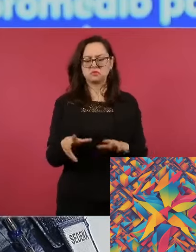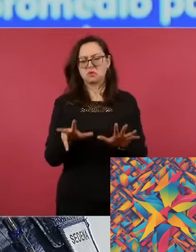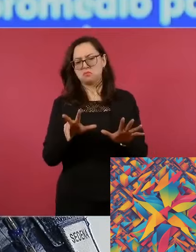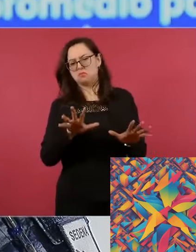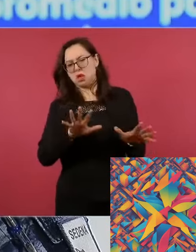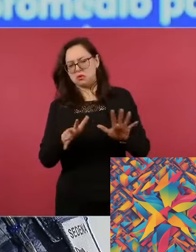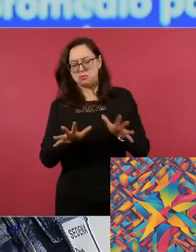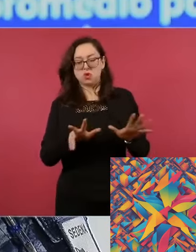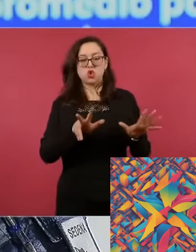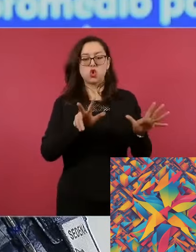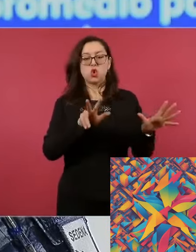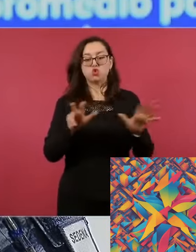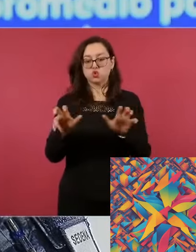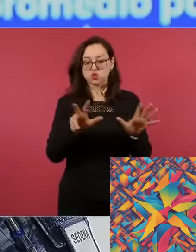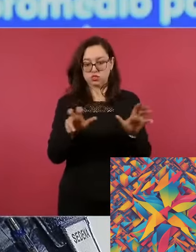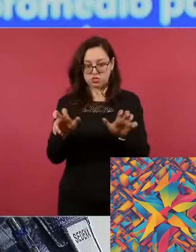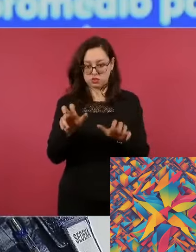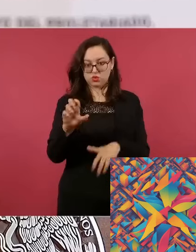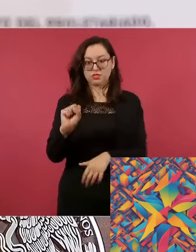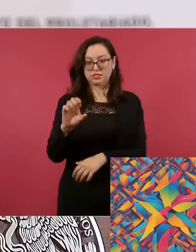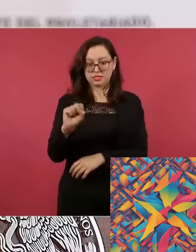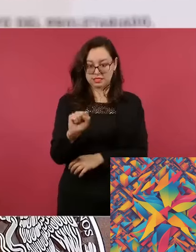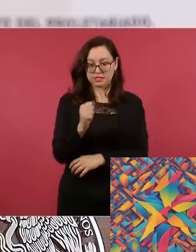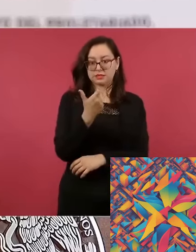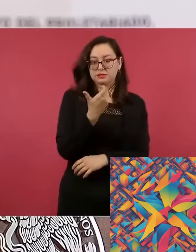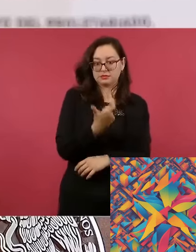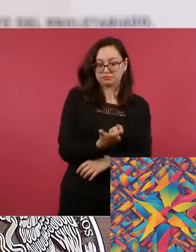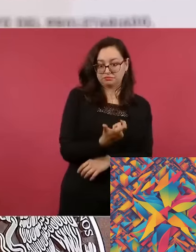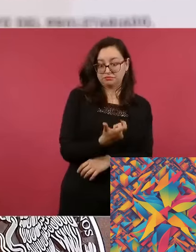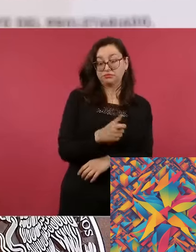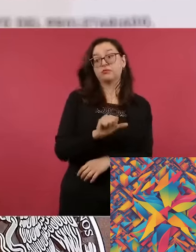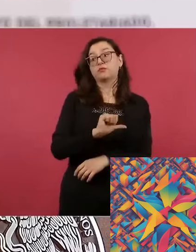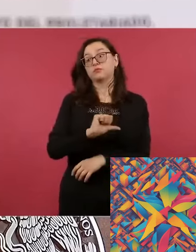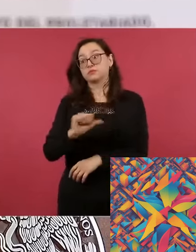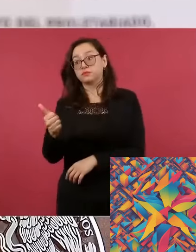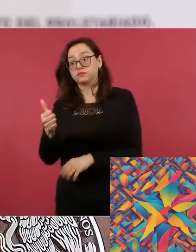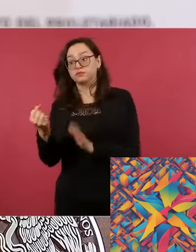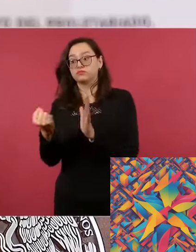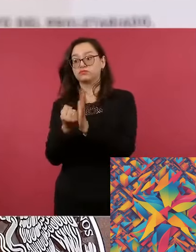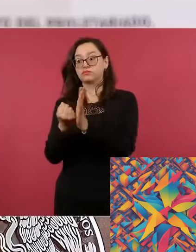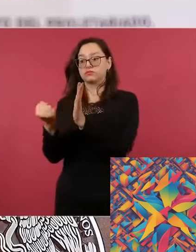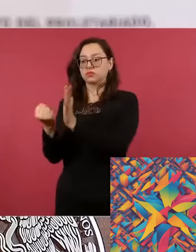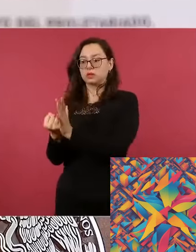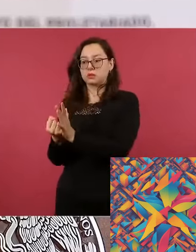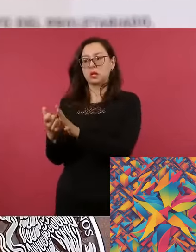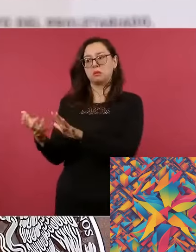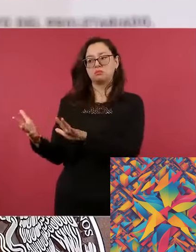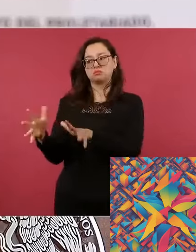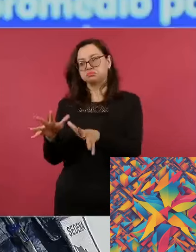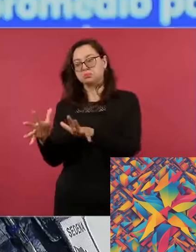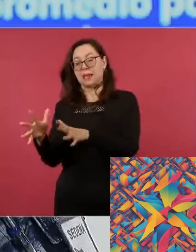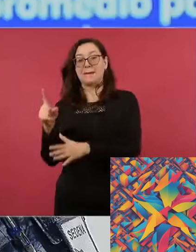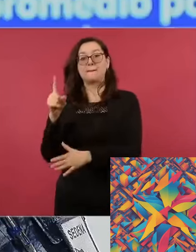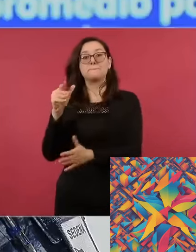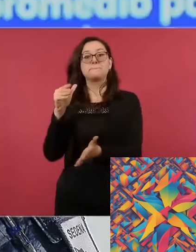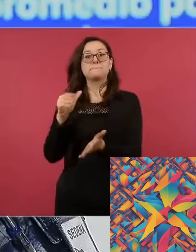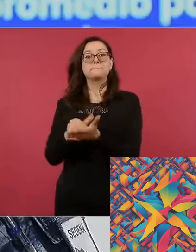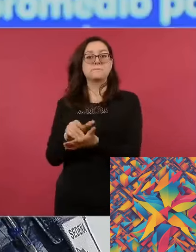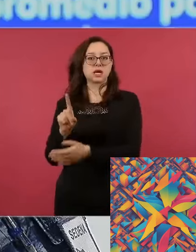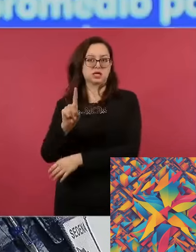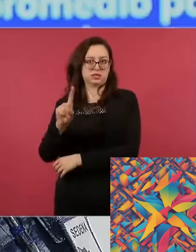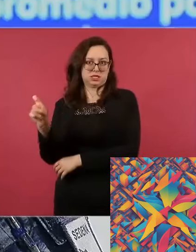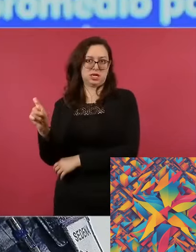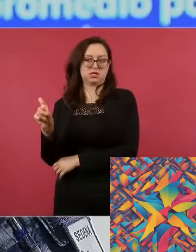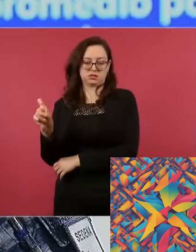del presidente López Obrador son ejemplos de cómo se puede abordar la verdad desde diferentes perspectivas, siempre con el objetivo de informar y